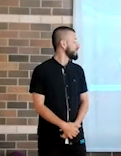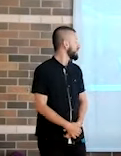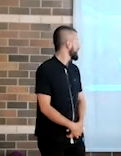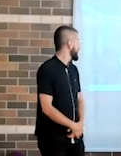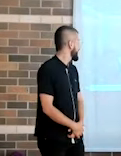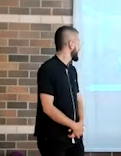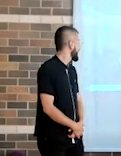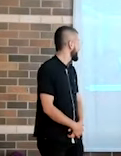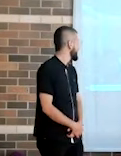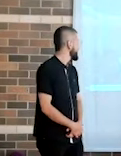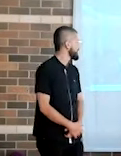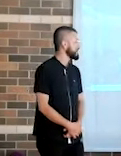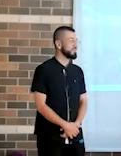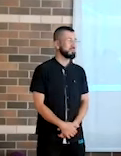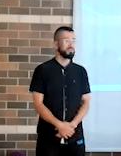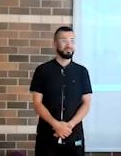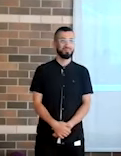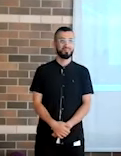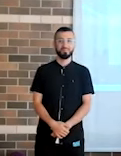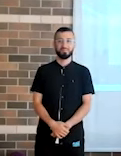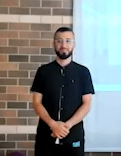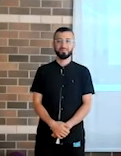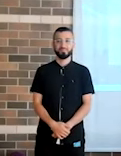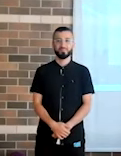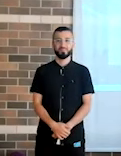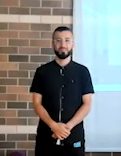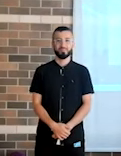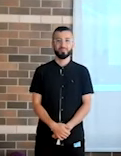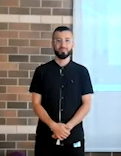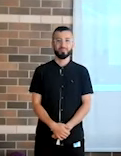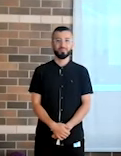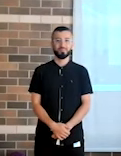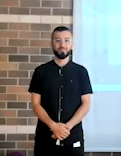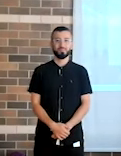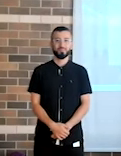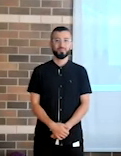Bueno, entonces aprovecho, o sea,